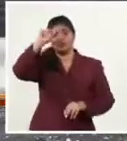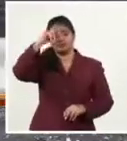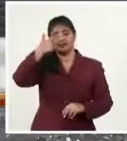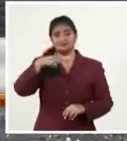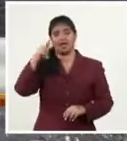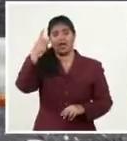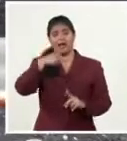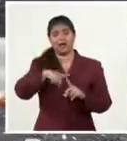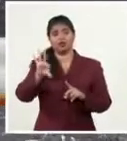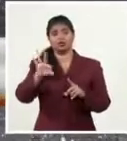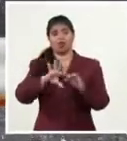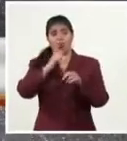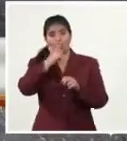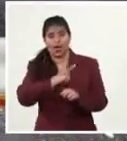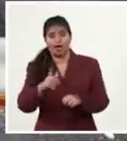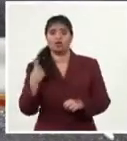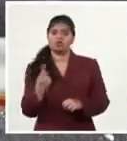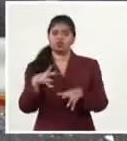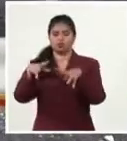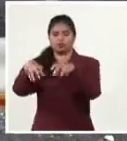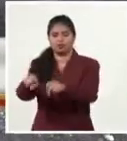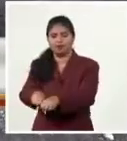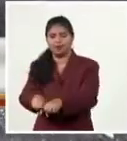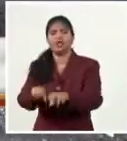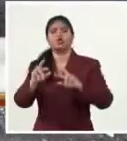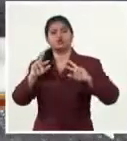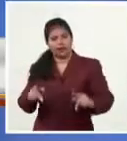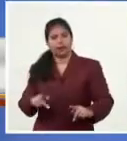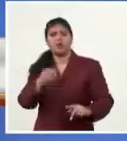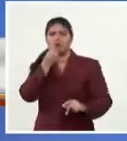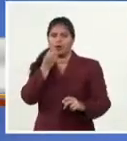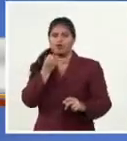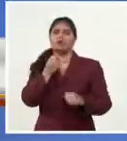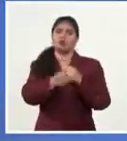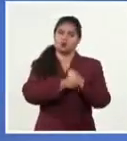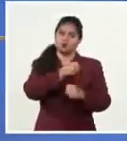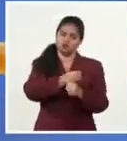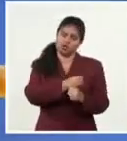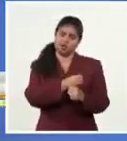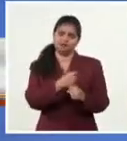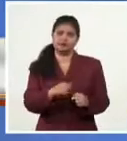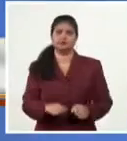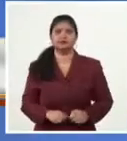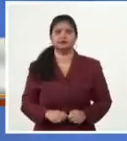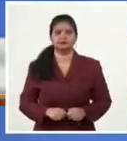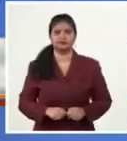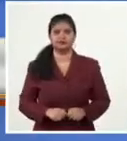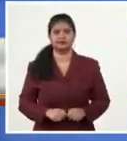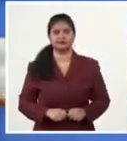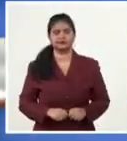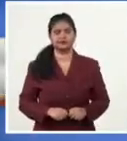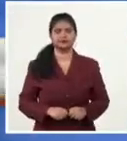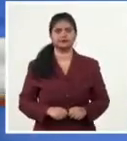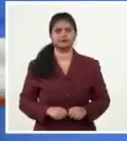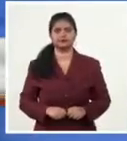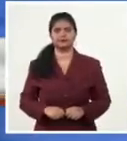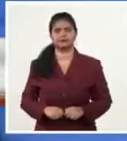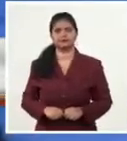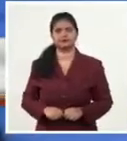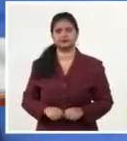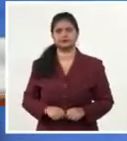abajo del sótano para rescatar a la víctima. Las misiones han estado fuertes. En comparación a esta, un poco